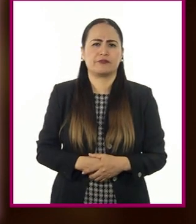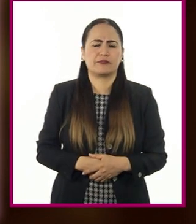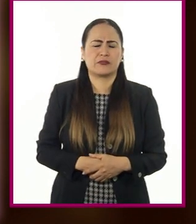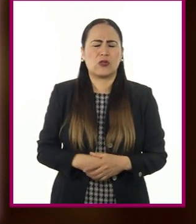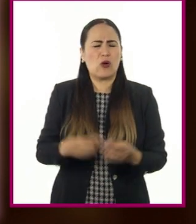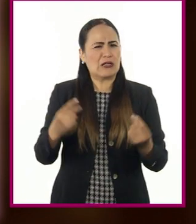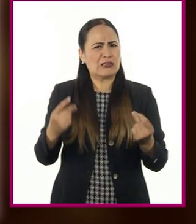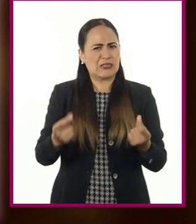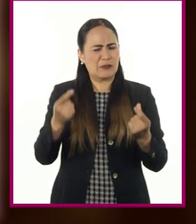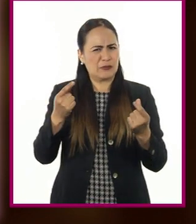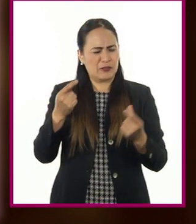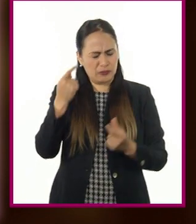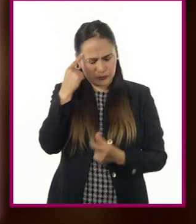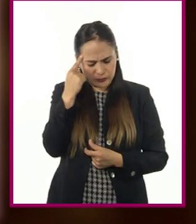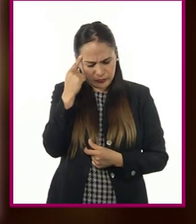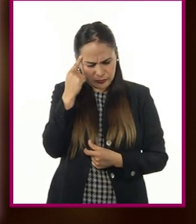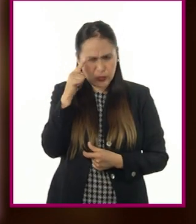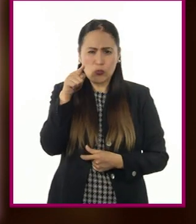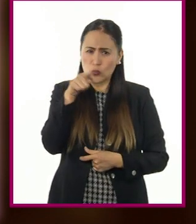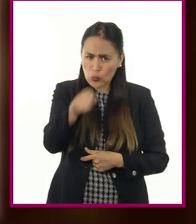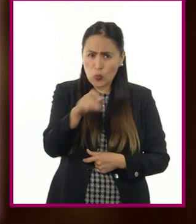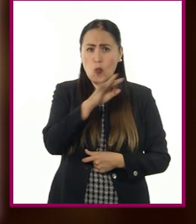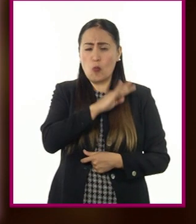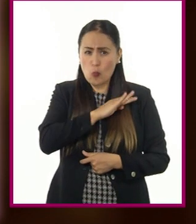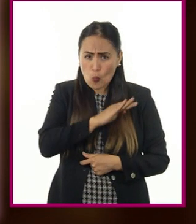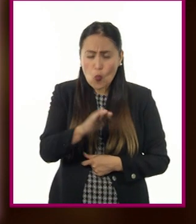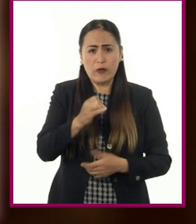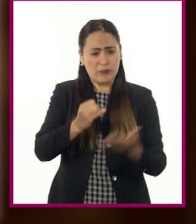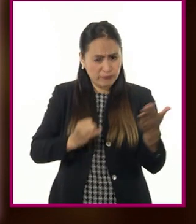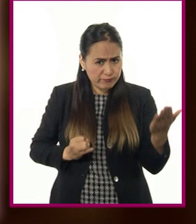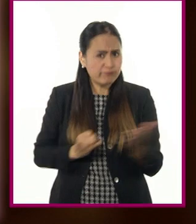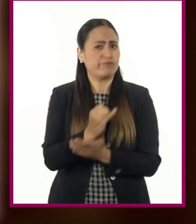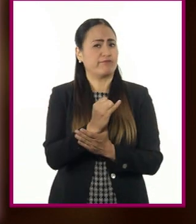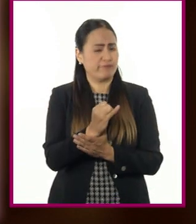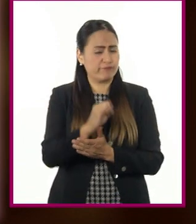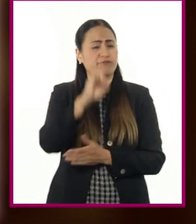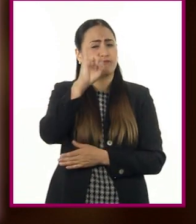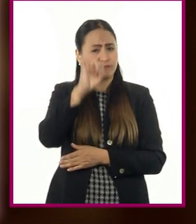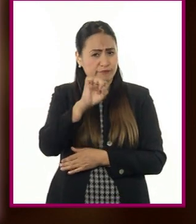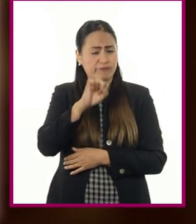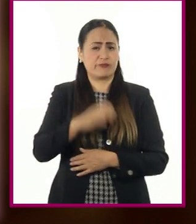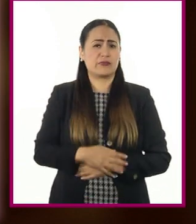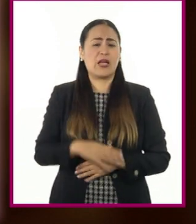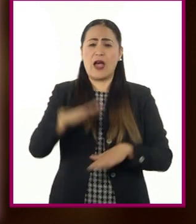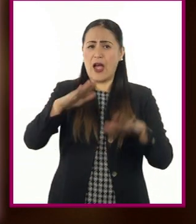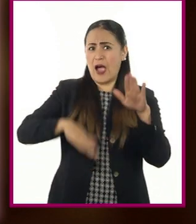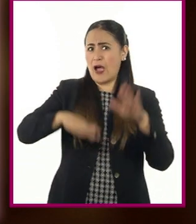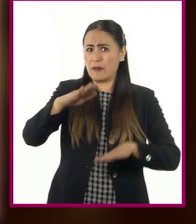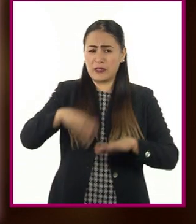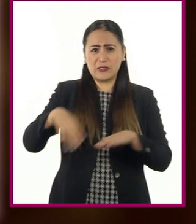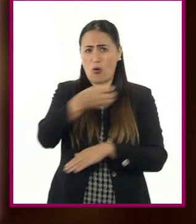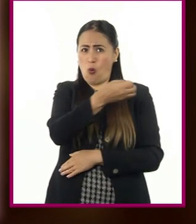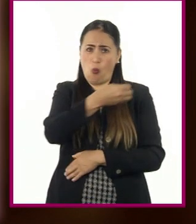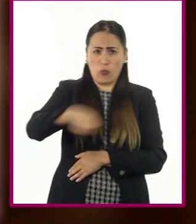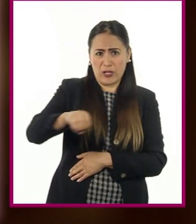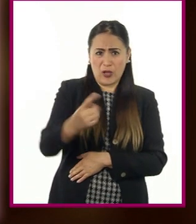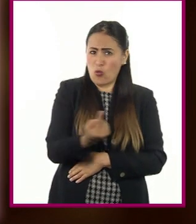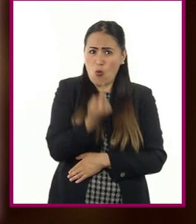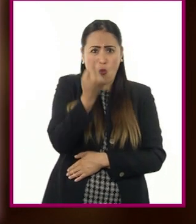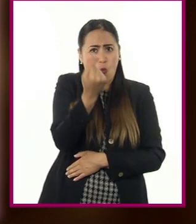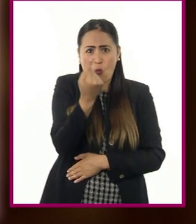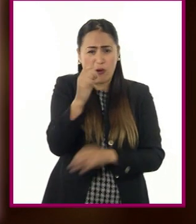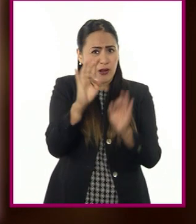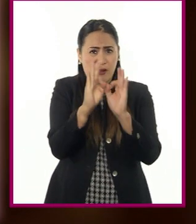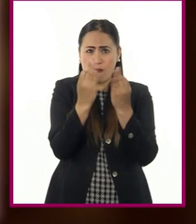que identifiques que tú posees la capacidad de elegir, que en muchas circunstancias no existe solamente una forma de